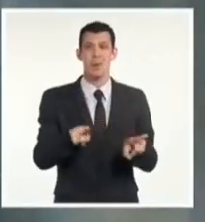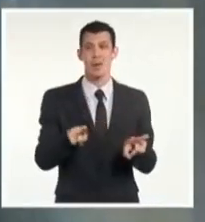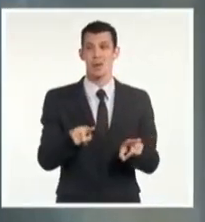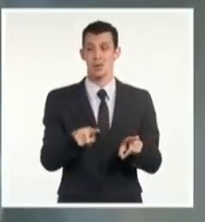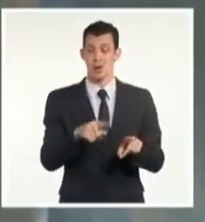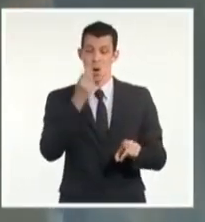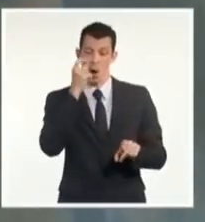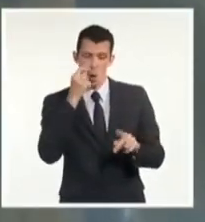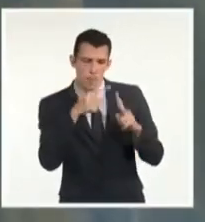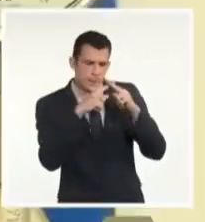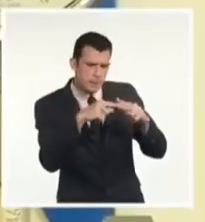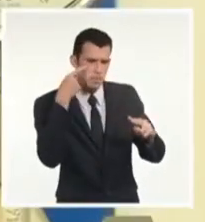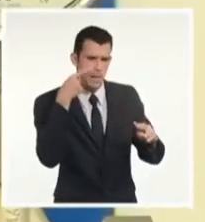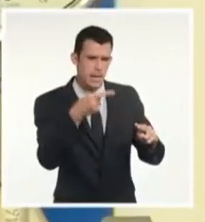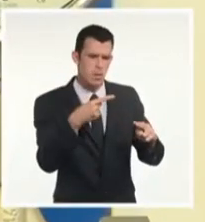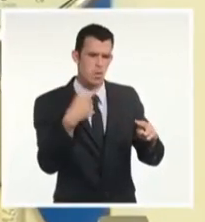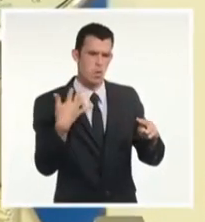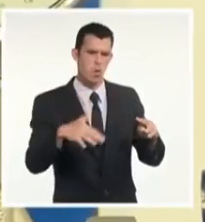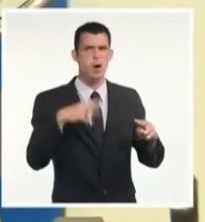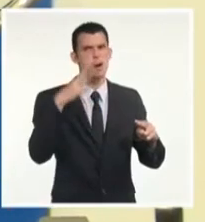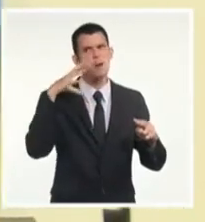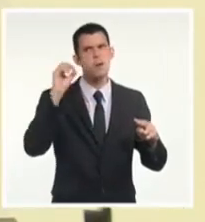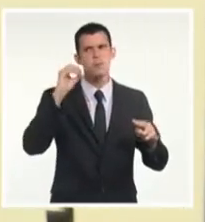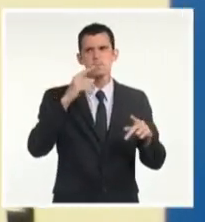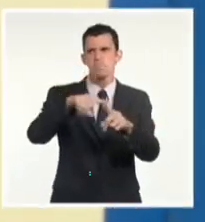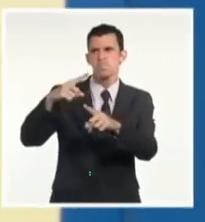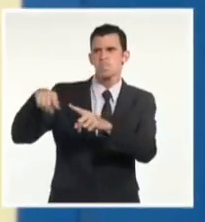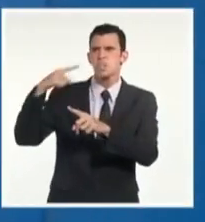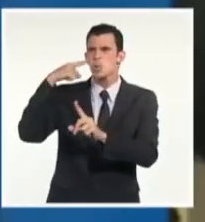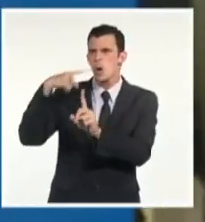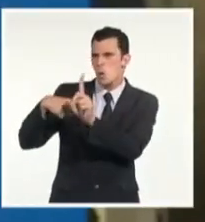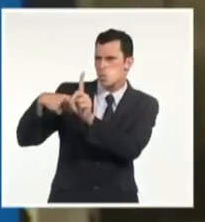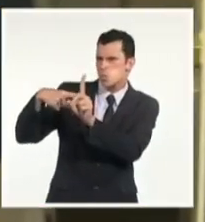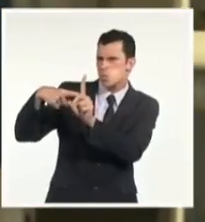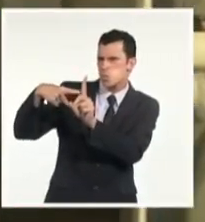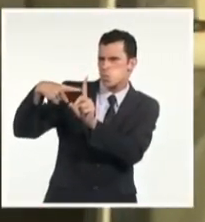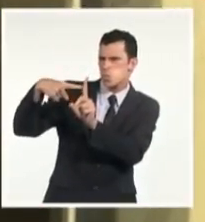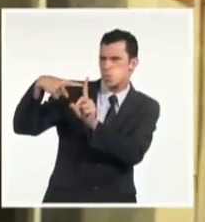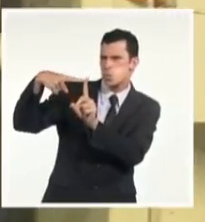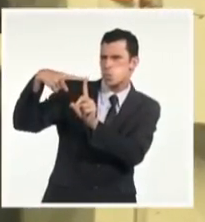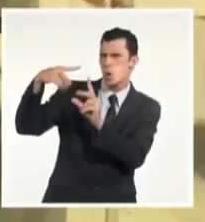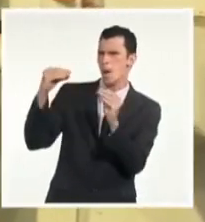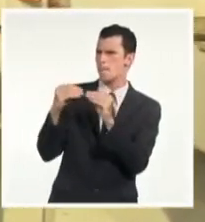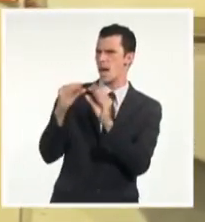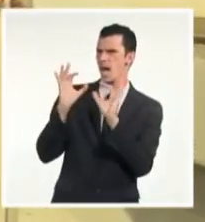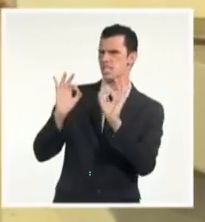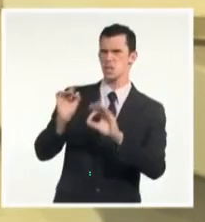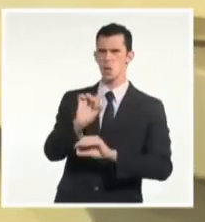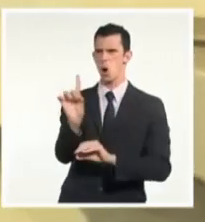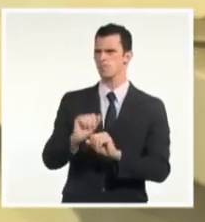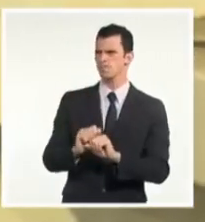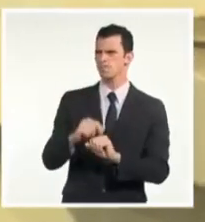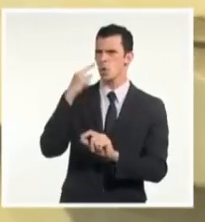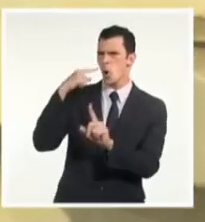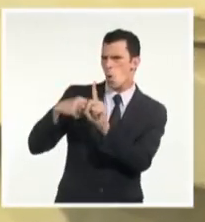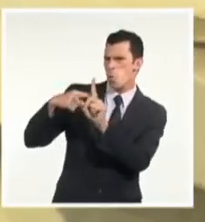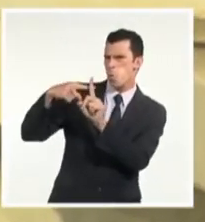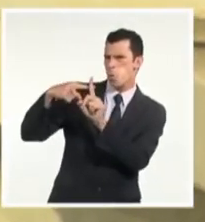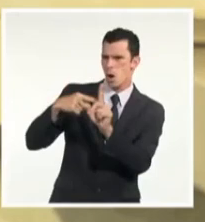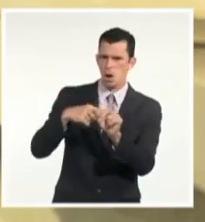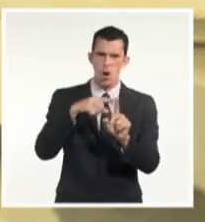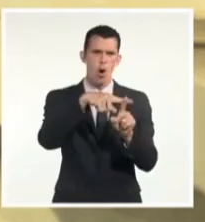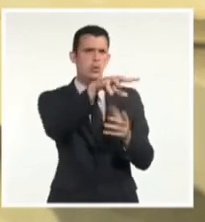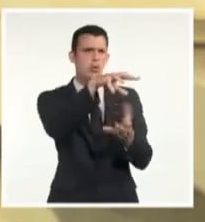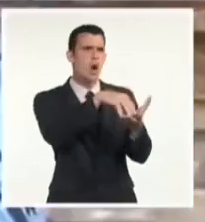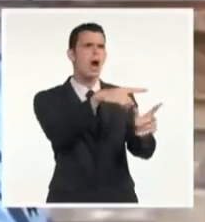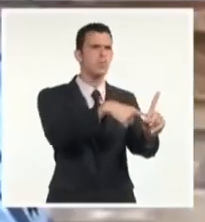contexto fueron detectados incrementos de temperaturas en más de un punto de apoyo de la